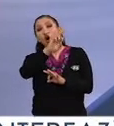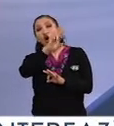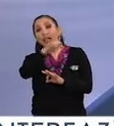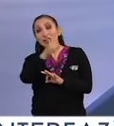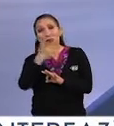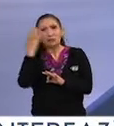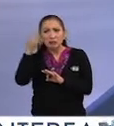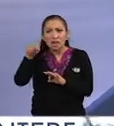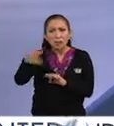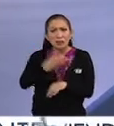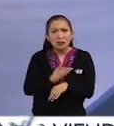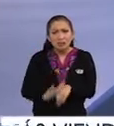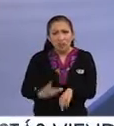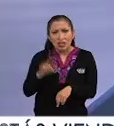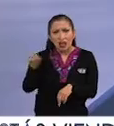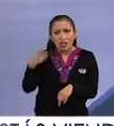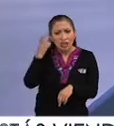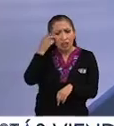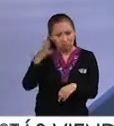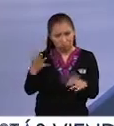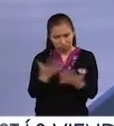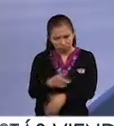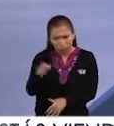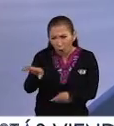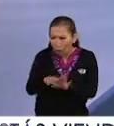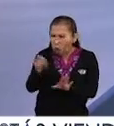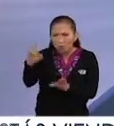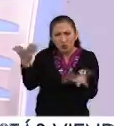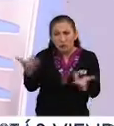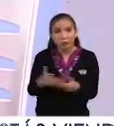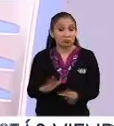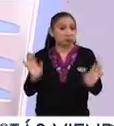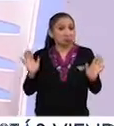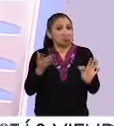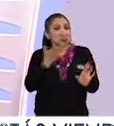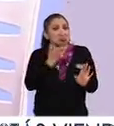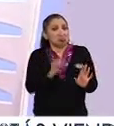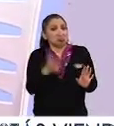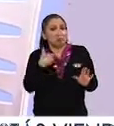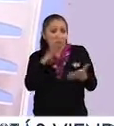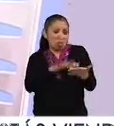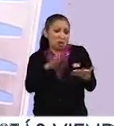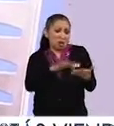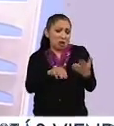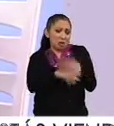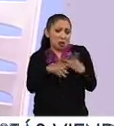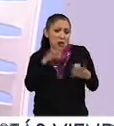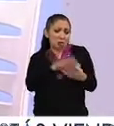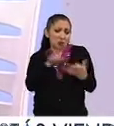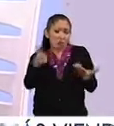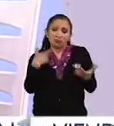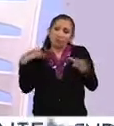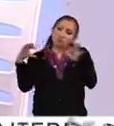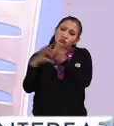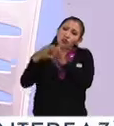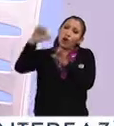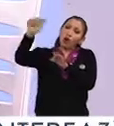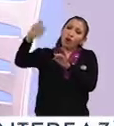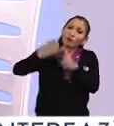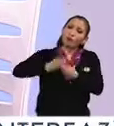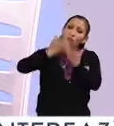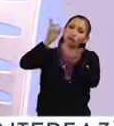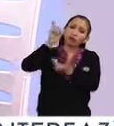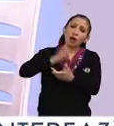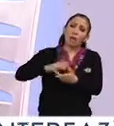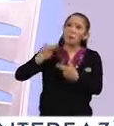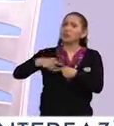cuando yo supe que él era el presidente o director general me asombró mucho y le dije, ¿cómo le hiciste? Dice, pues simplemente me puse a leer algunas cosas, me conecté con otra poeta,